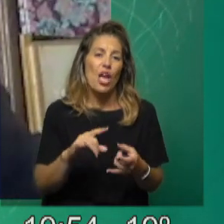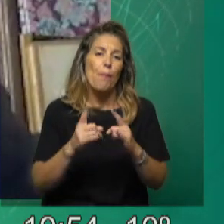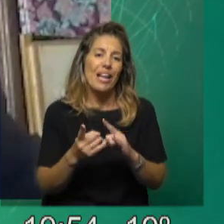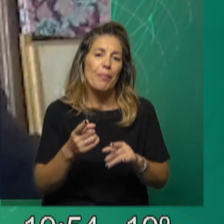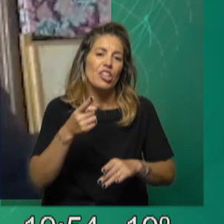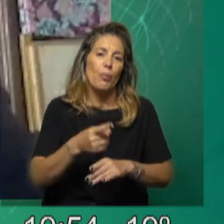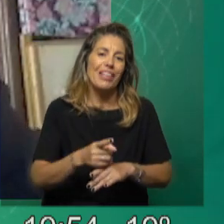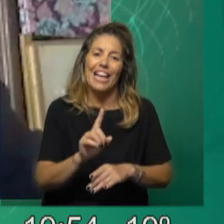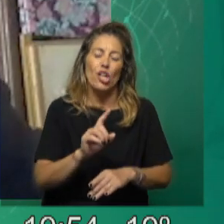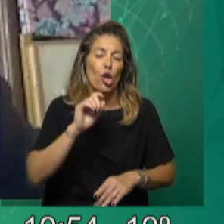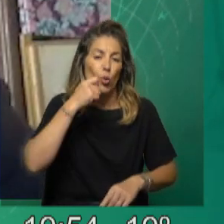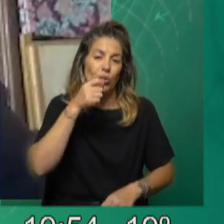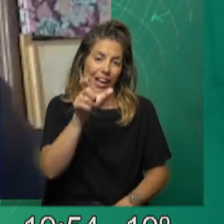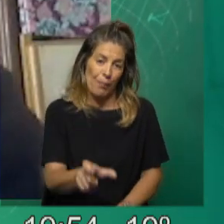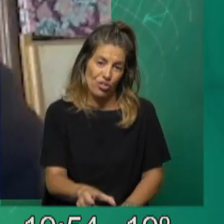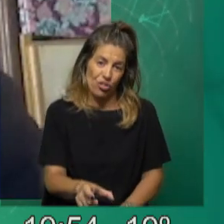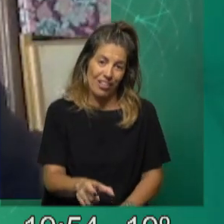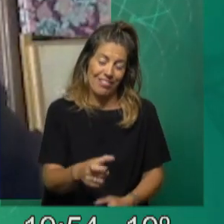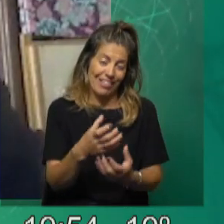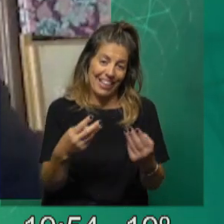medidas impopulares, ¿no?